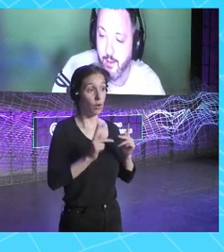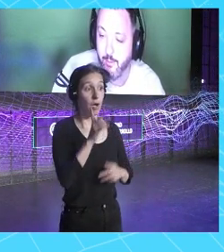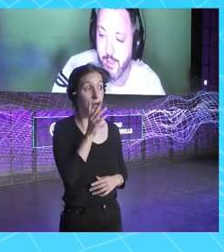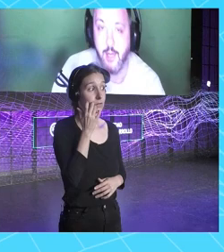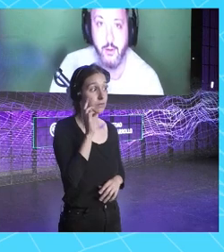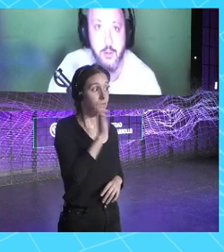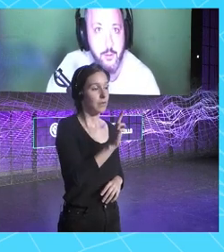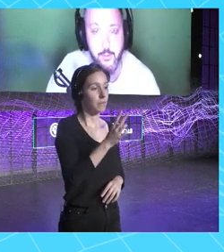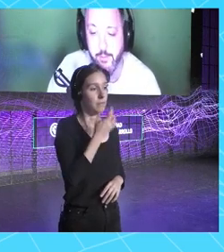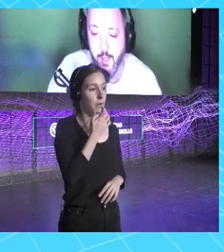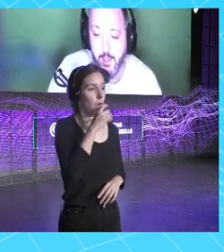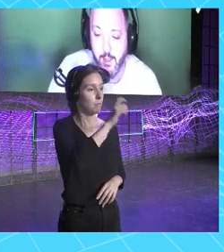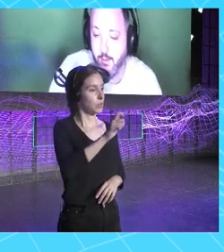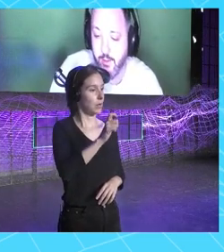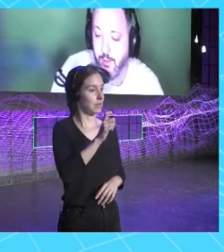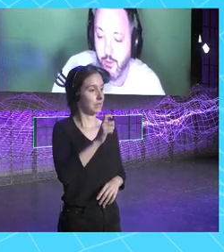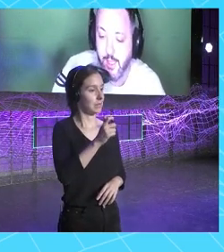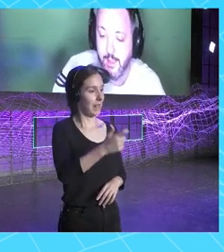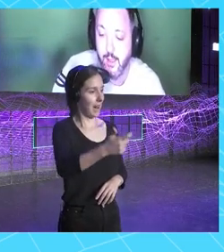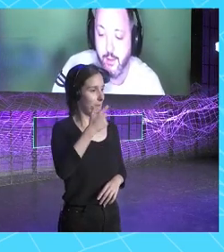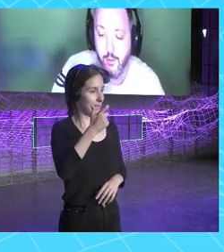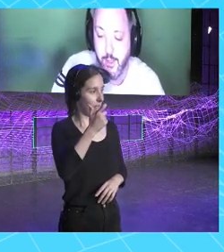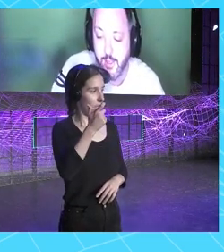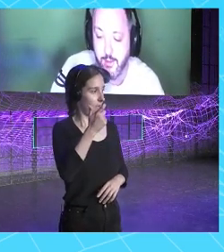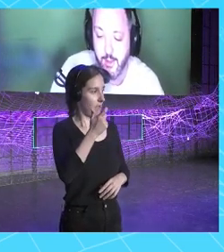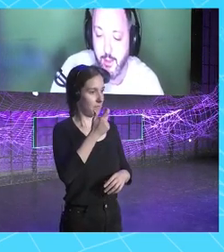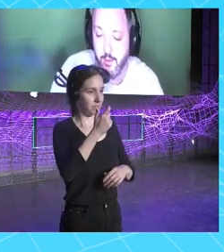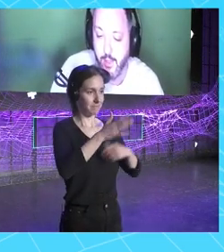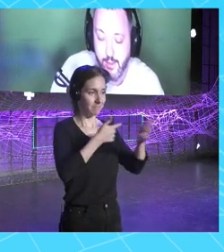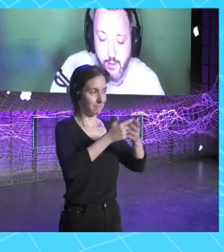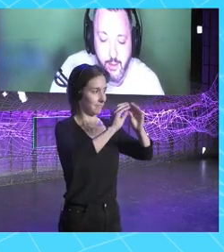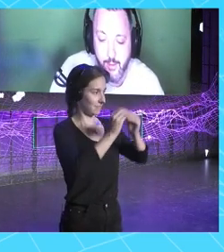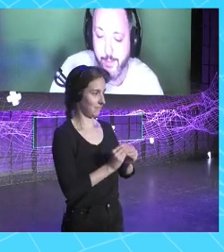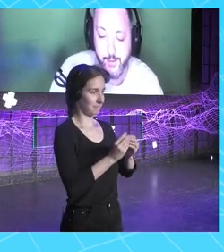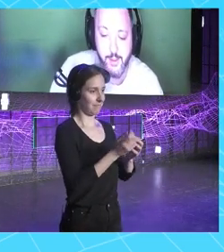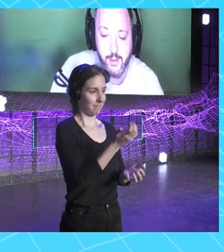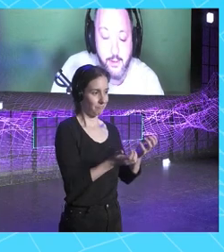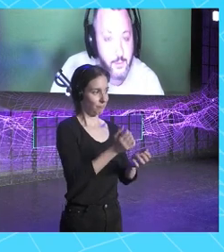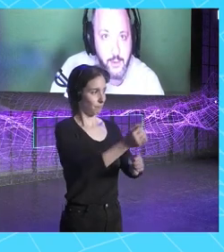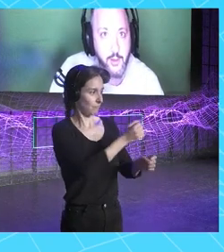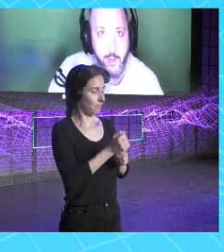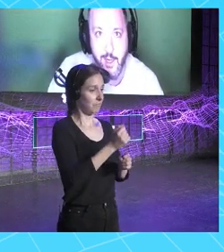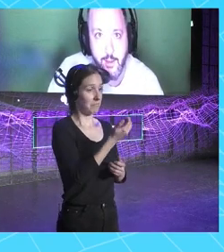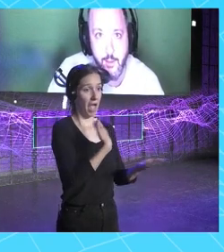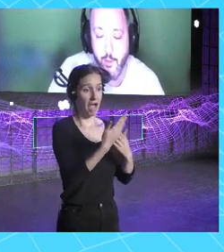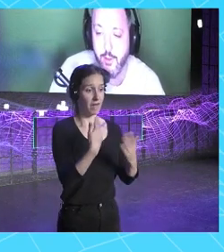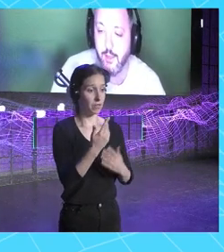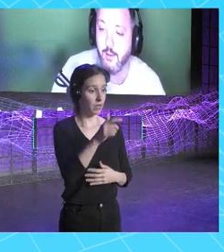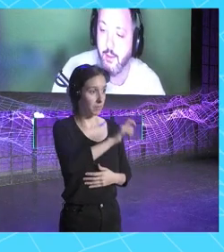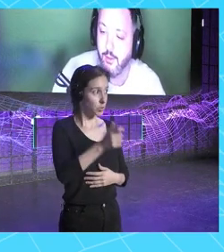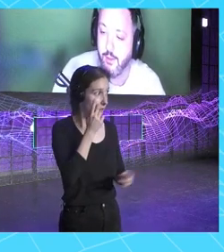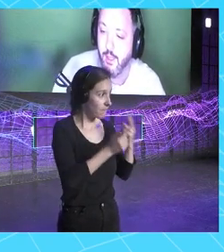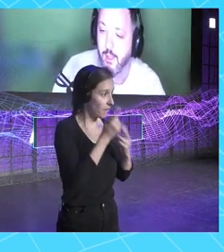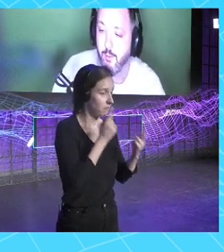ficheros estando toda la tarde haciendo pizzas y cocinando y hablando y fenomenal y tiene el mogollón de gente